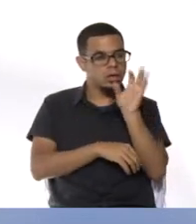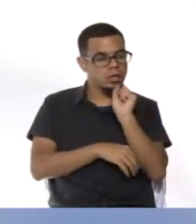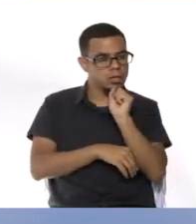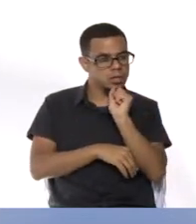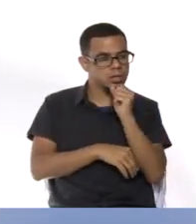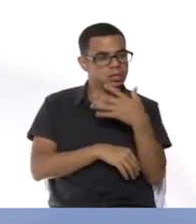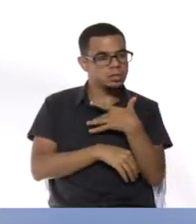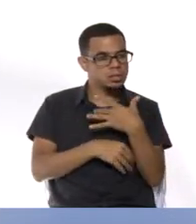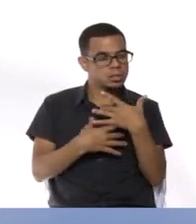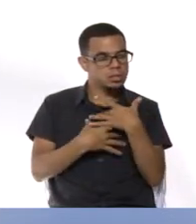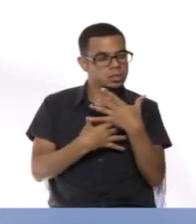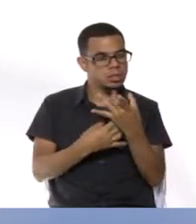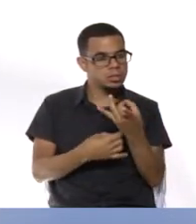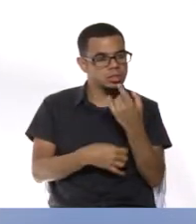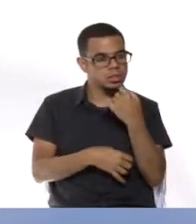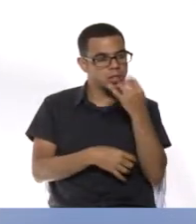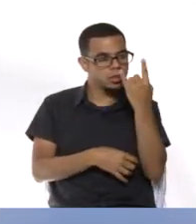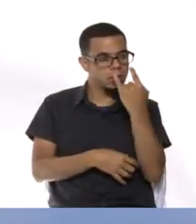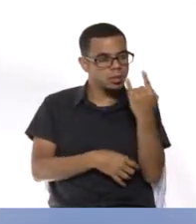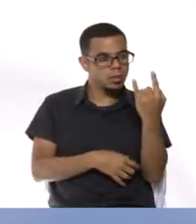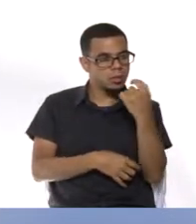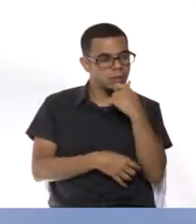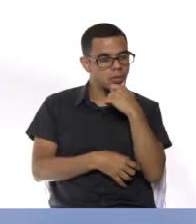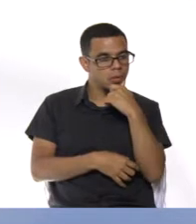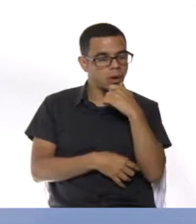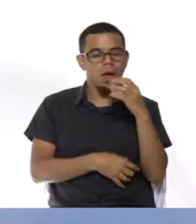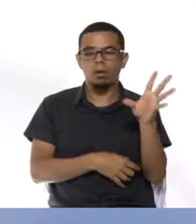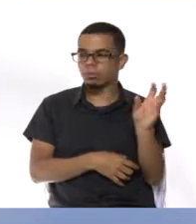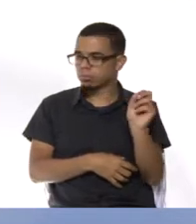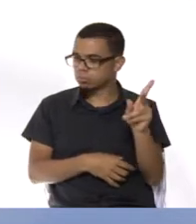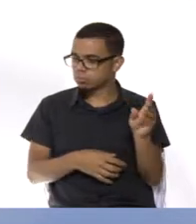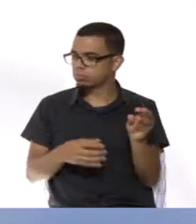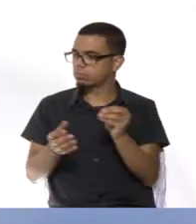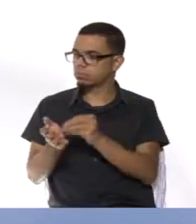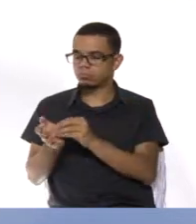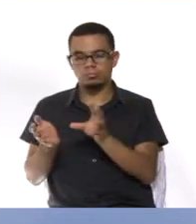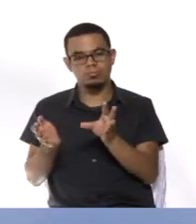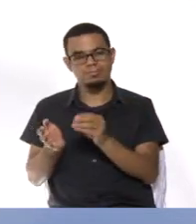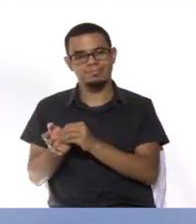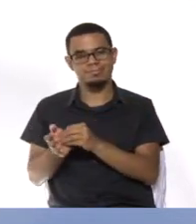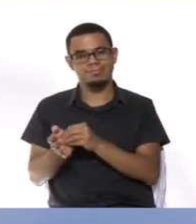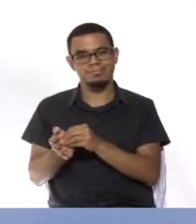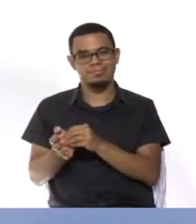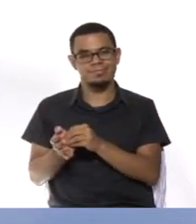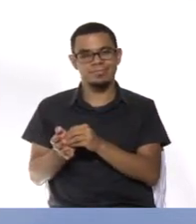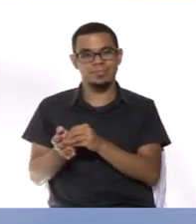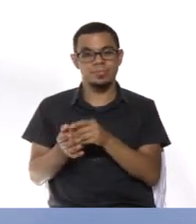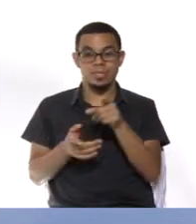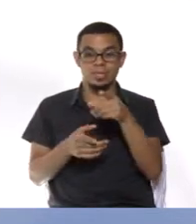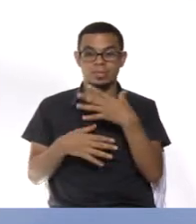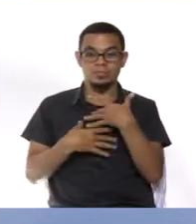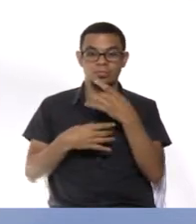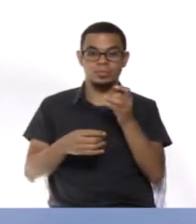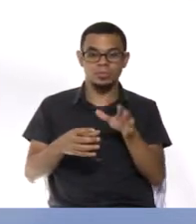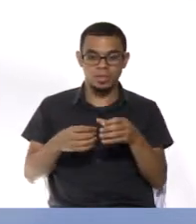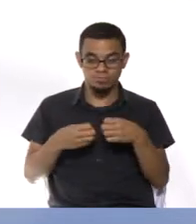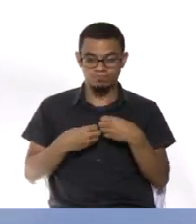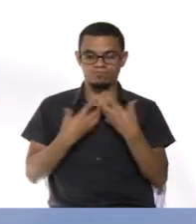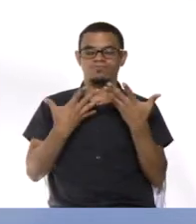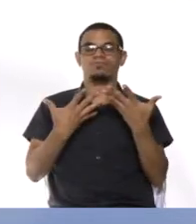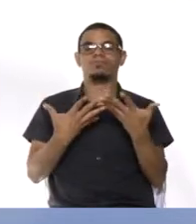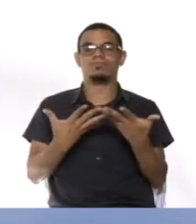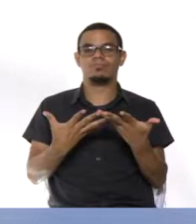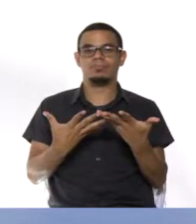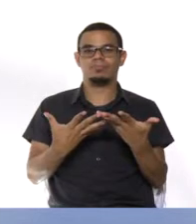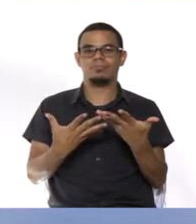texto informativo tiene una estructura específica. Lleva un título, que es de qué trata el tema, si es, en